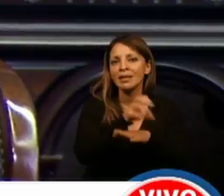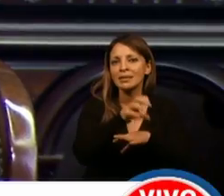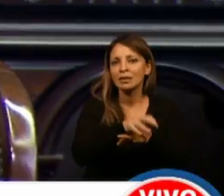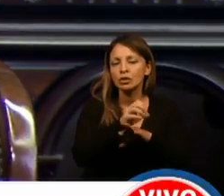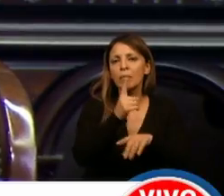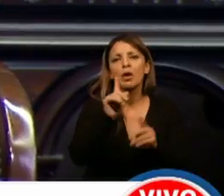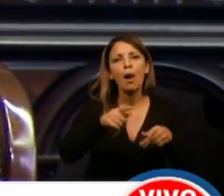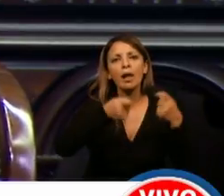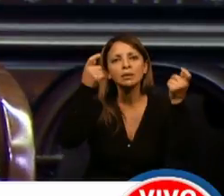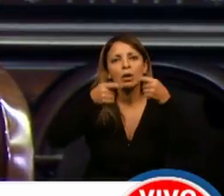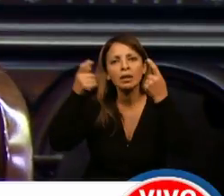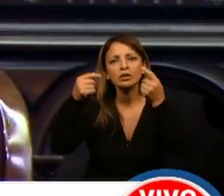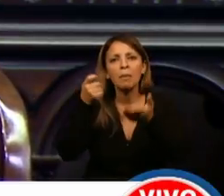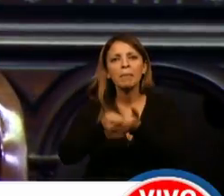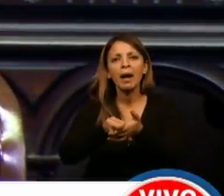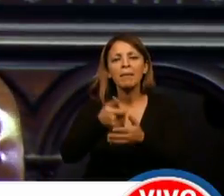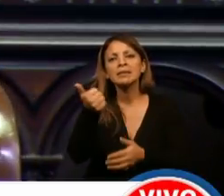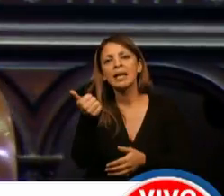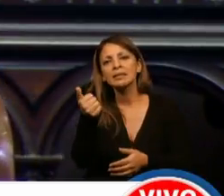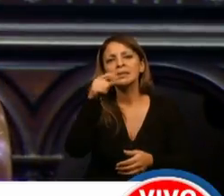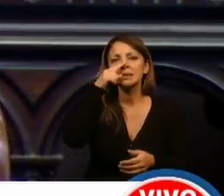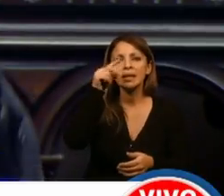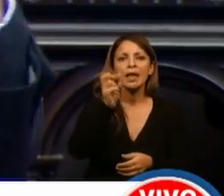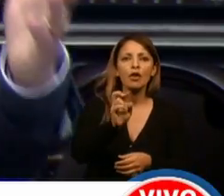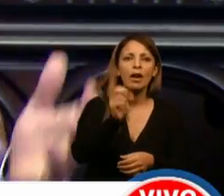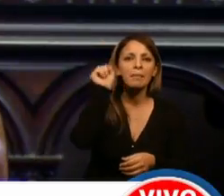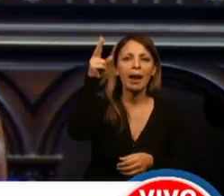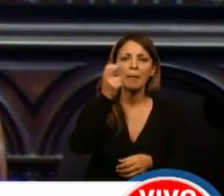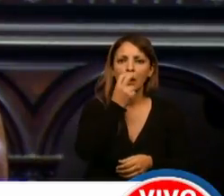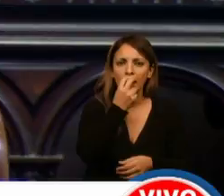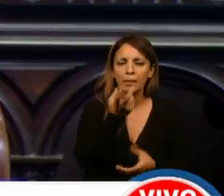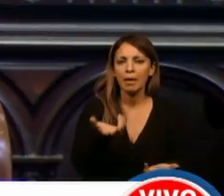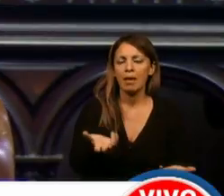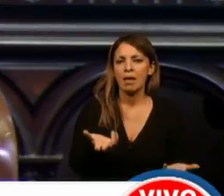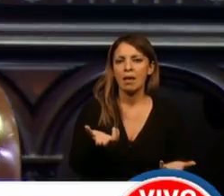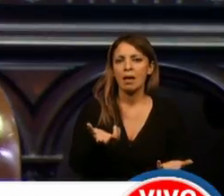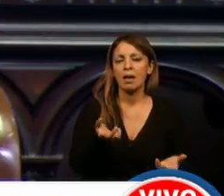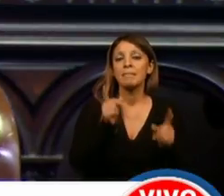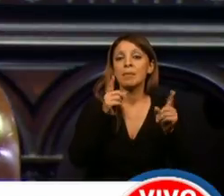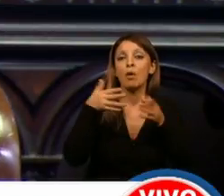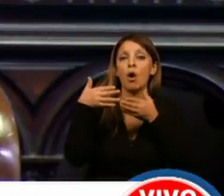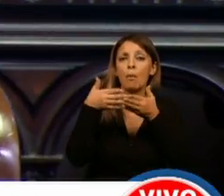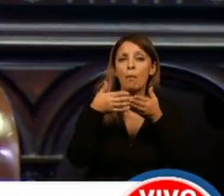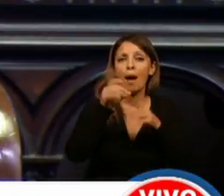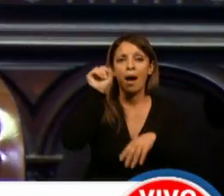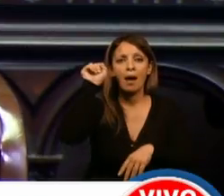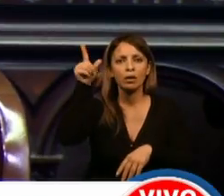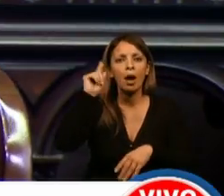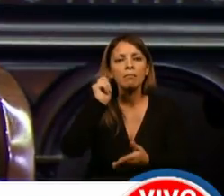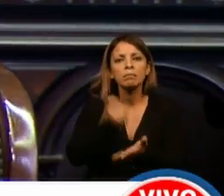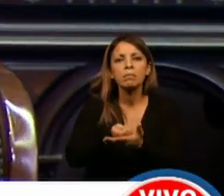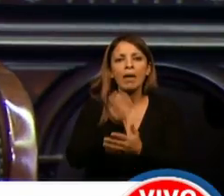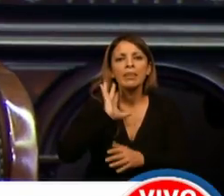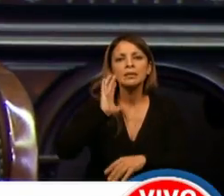importación de gas por ejemplo 67 dólares a bolivia ni que hablar de los famosos barcos de medio oriente que se pagaba